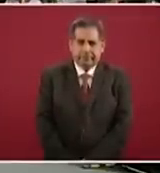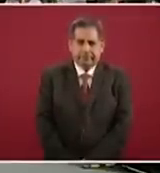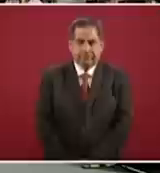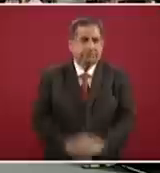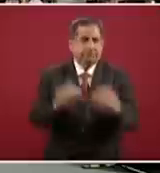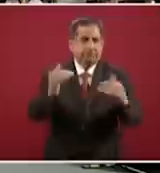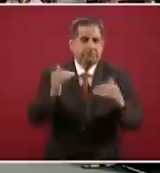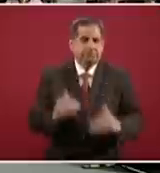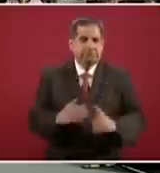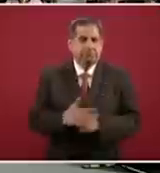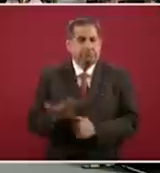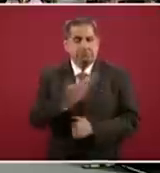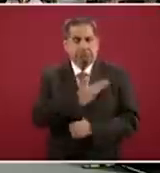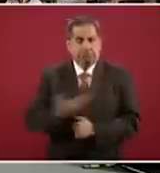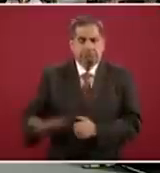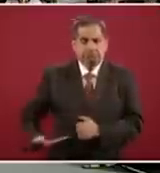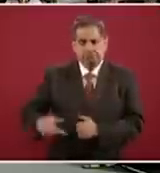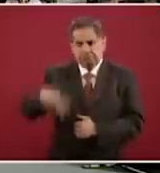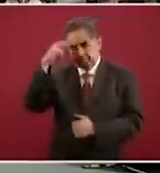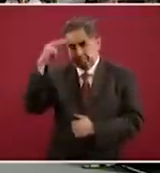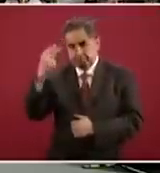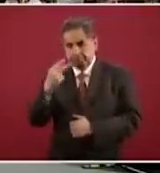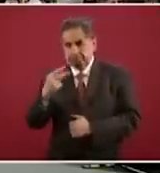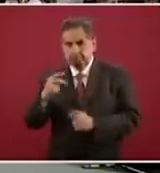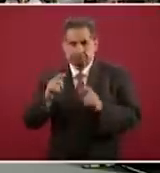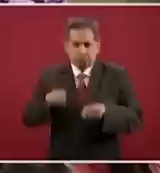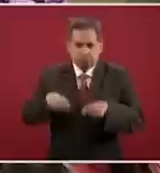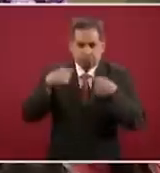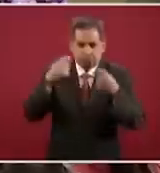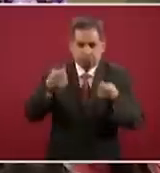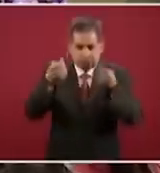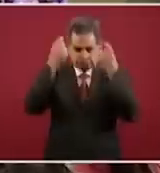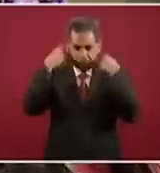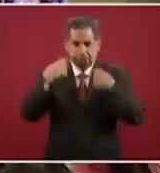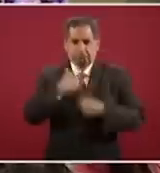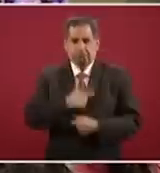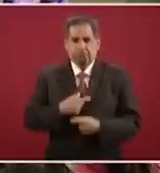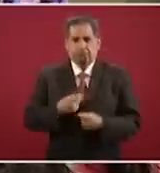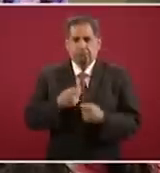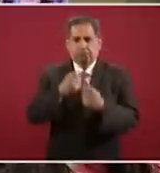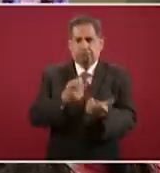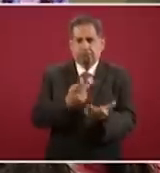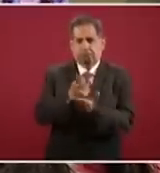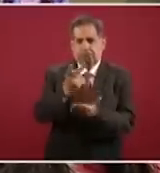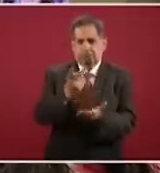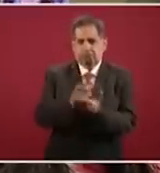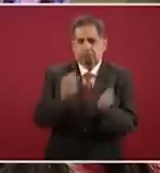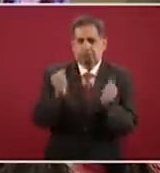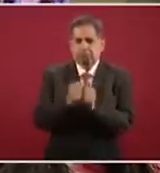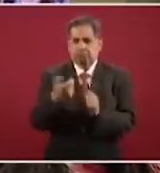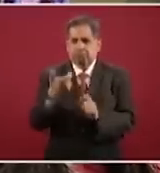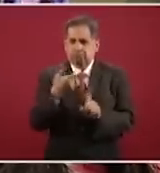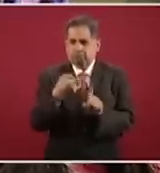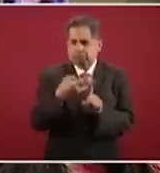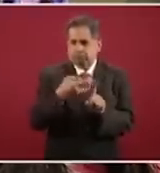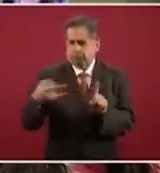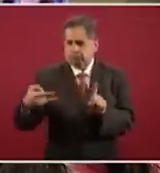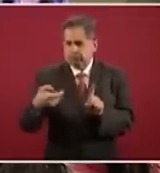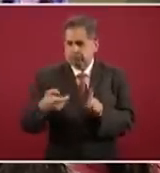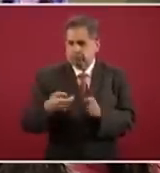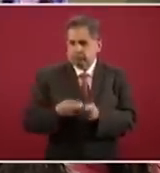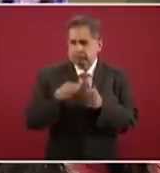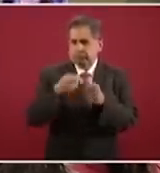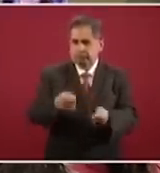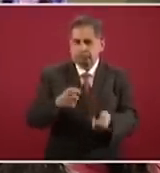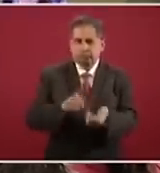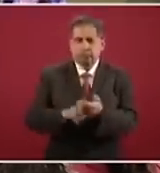A continuación, el presidente de la República impondrá la medalla y entregará el diploma y cheque a la ciudadana Otilia